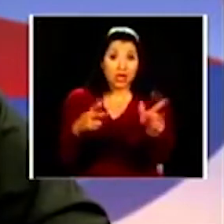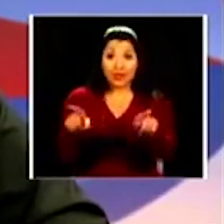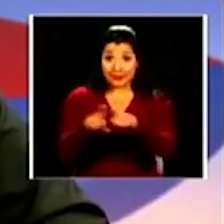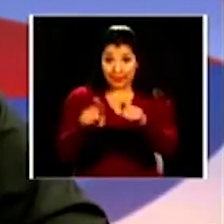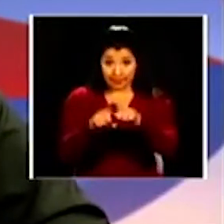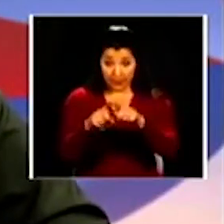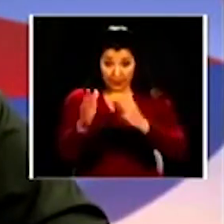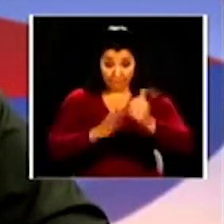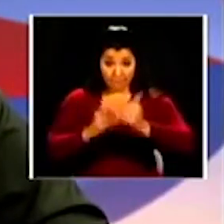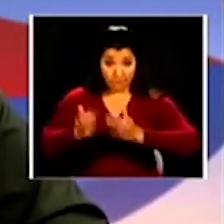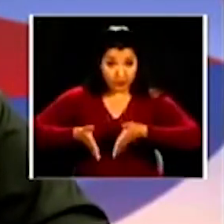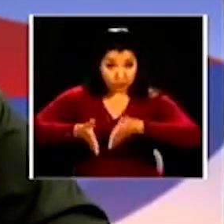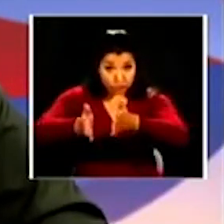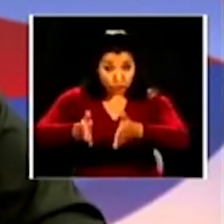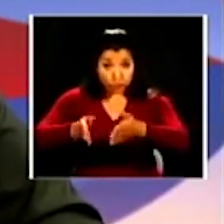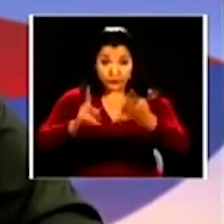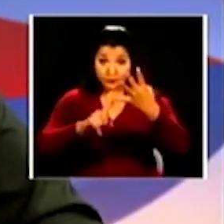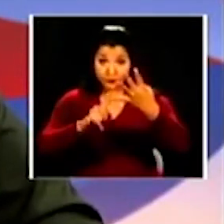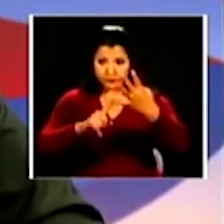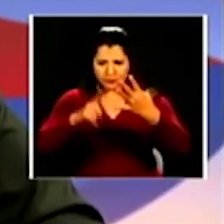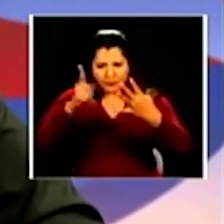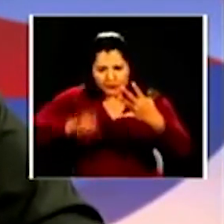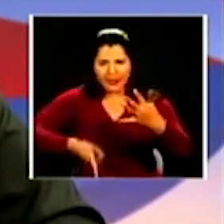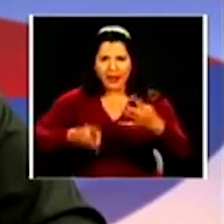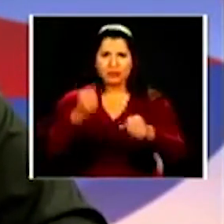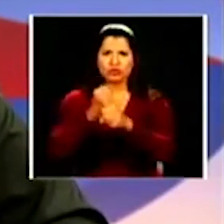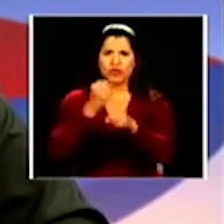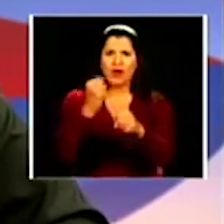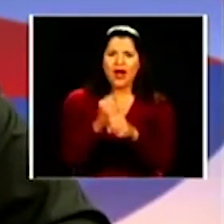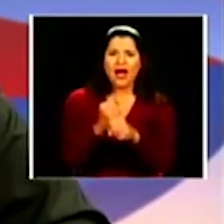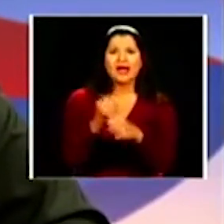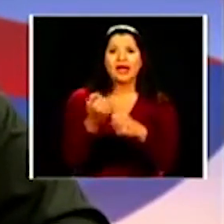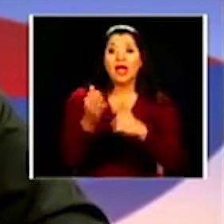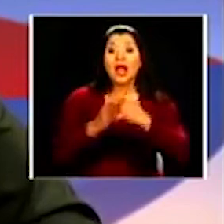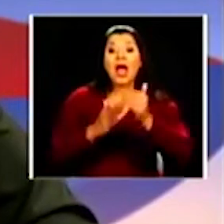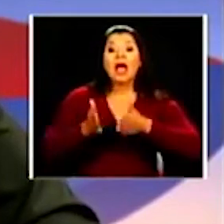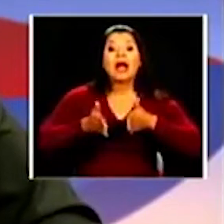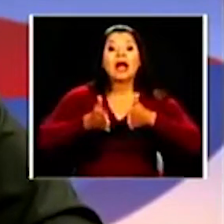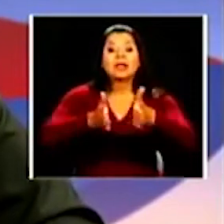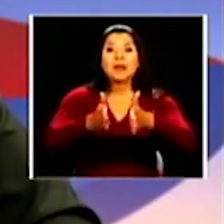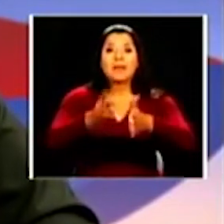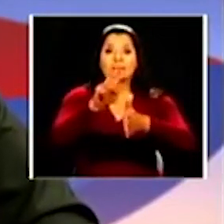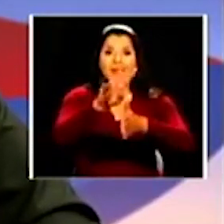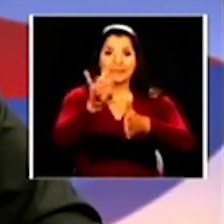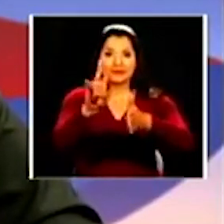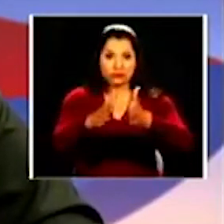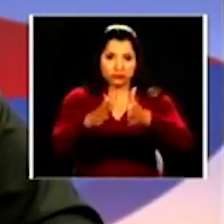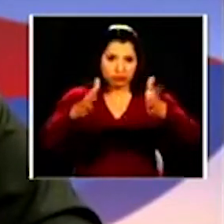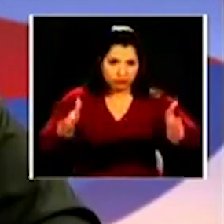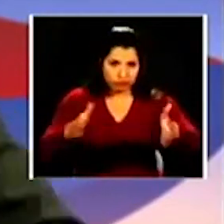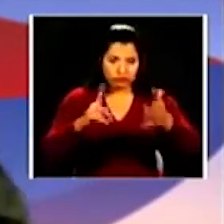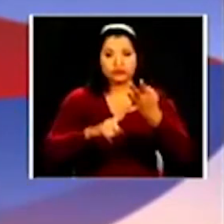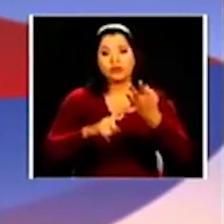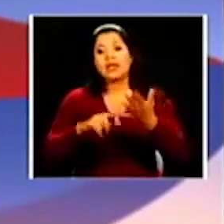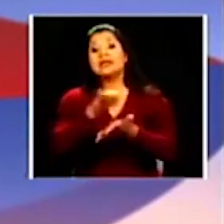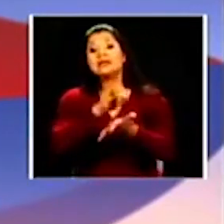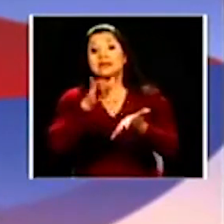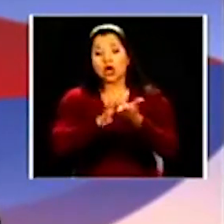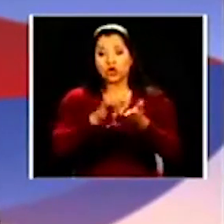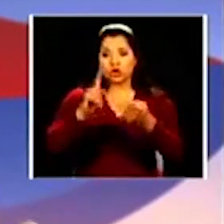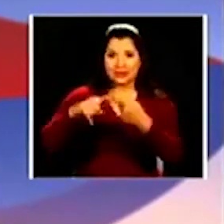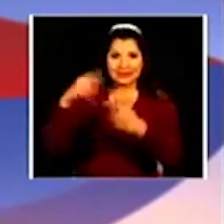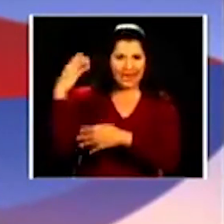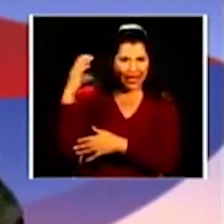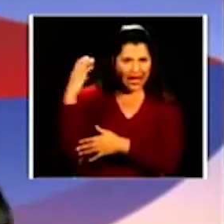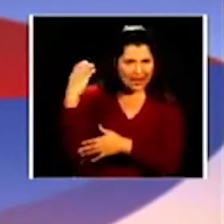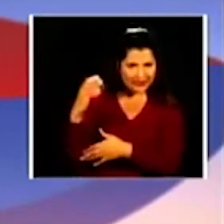hay que trabajar decididamente proyectos como el de Ruta 27, la ampliación de Ruta 27, San José Cartago. Hay un par